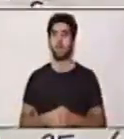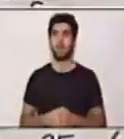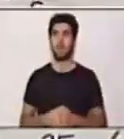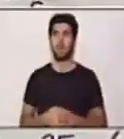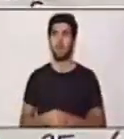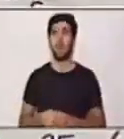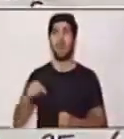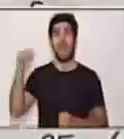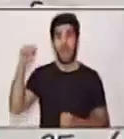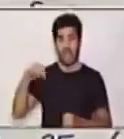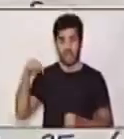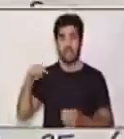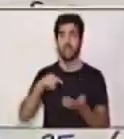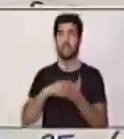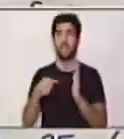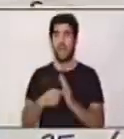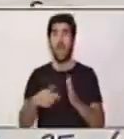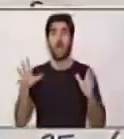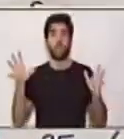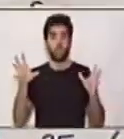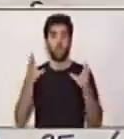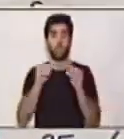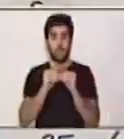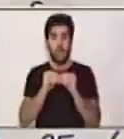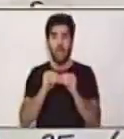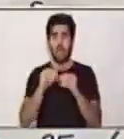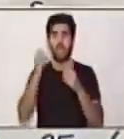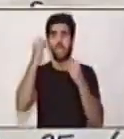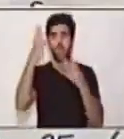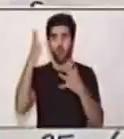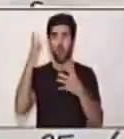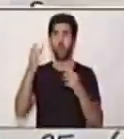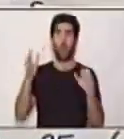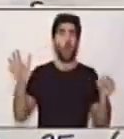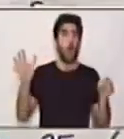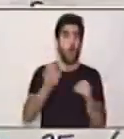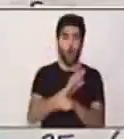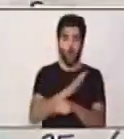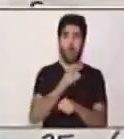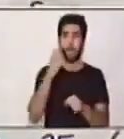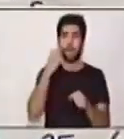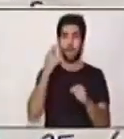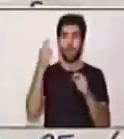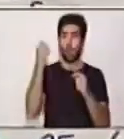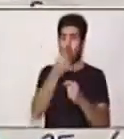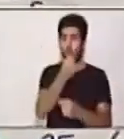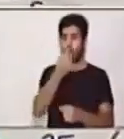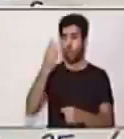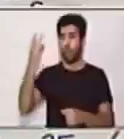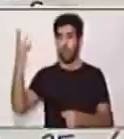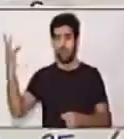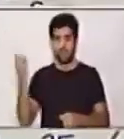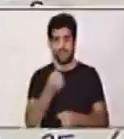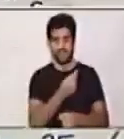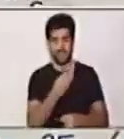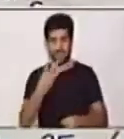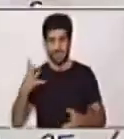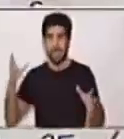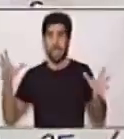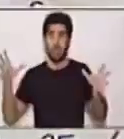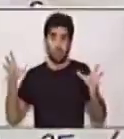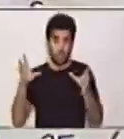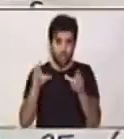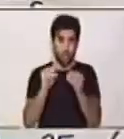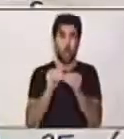es la totalidad de datos que nos dieron, en este caso, la cantidad de colaboradores con los que estamos trabajando, que